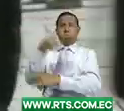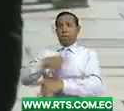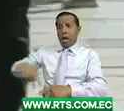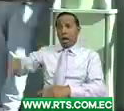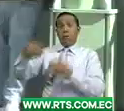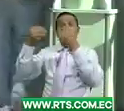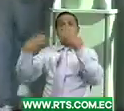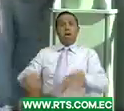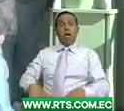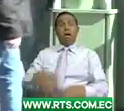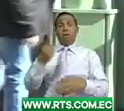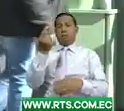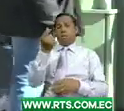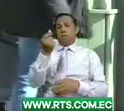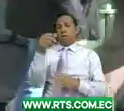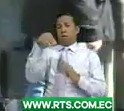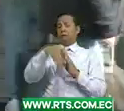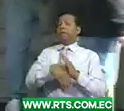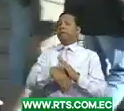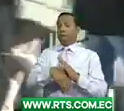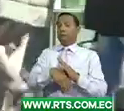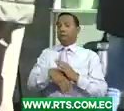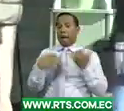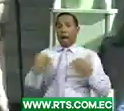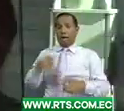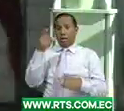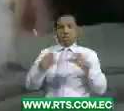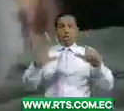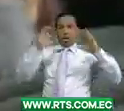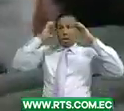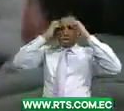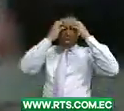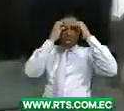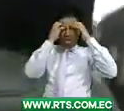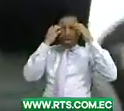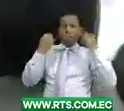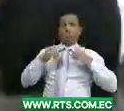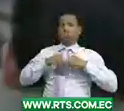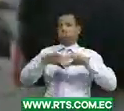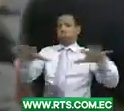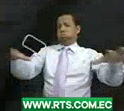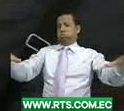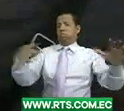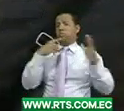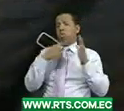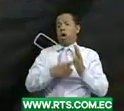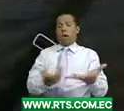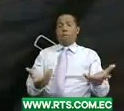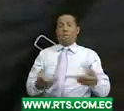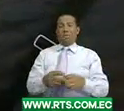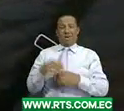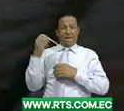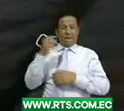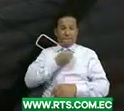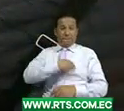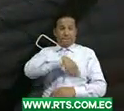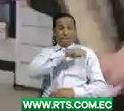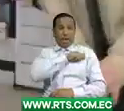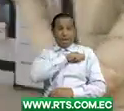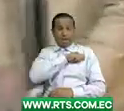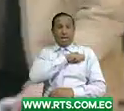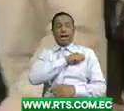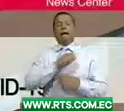de euros. Al tiempo que el pánico se propaga, en Barcelona, por ejemplo, farmacias se han quedado sin suministros de